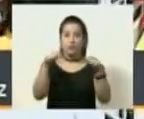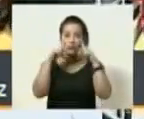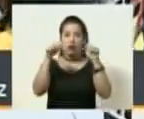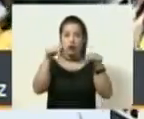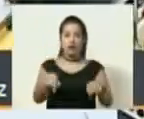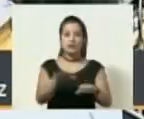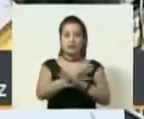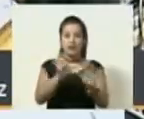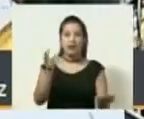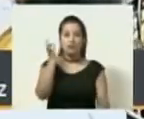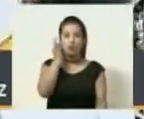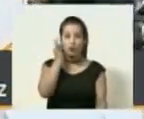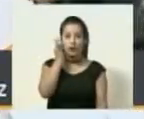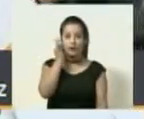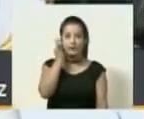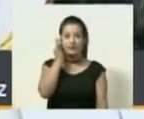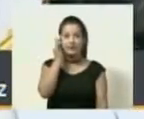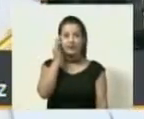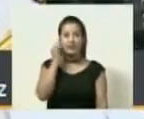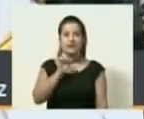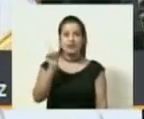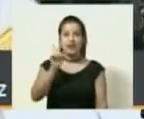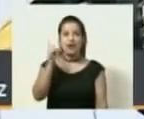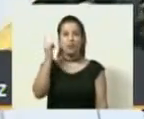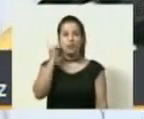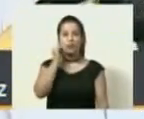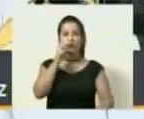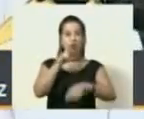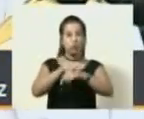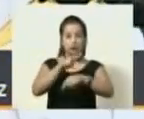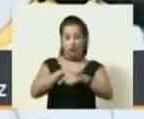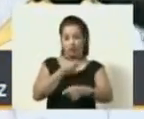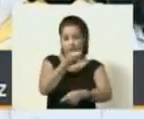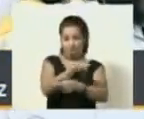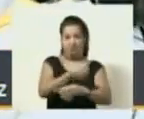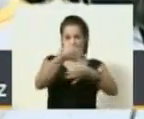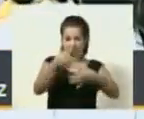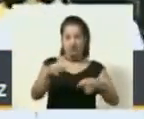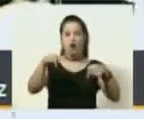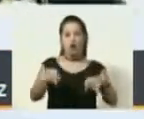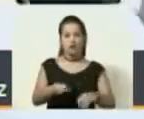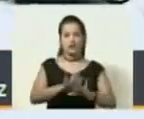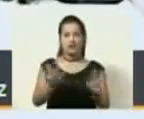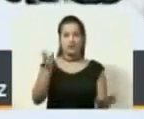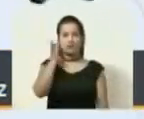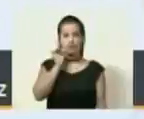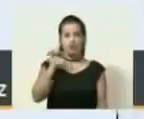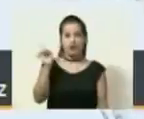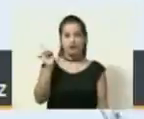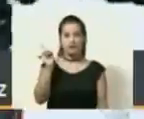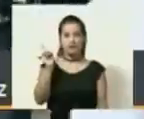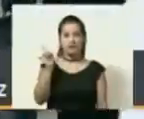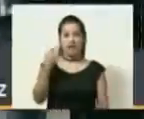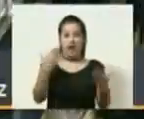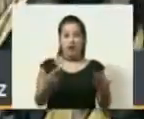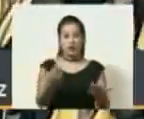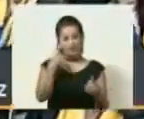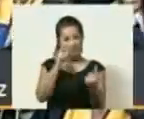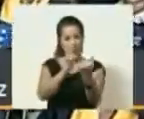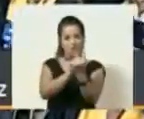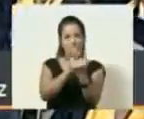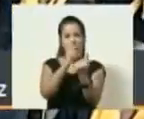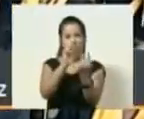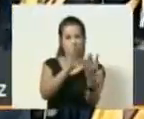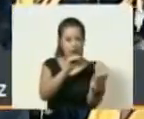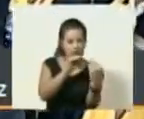la petición, la ya hoy médica de nuestro país, realizaba, en este momento vemos la interacción del presidente de la